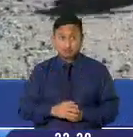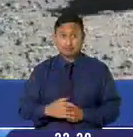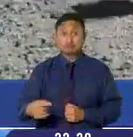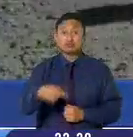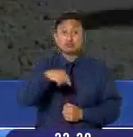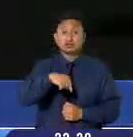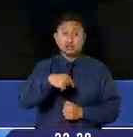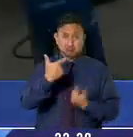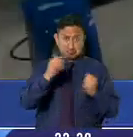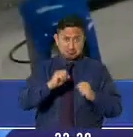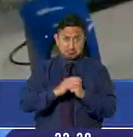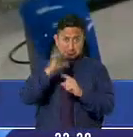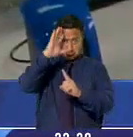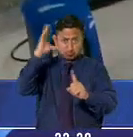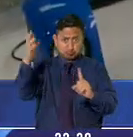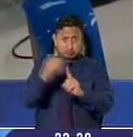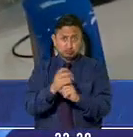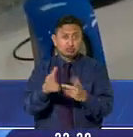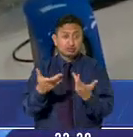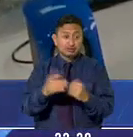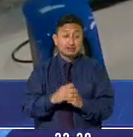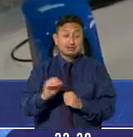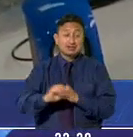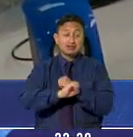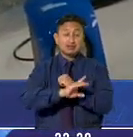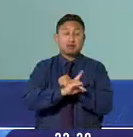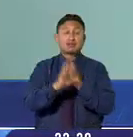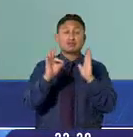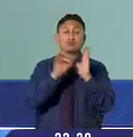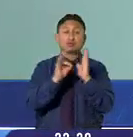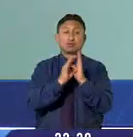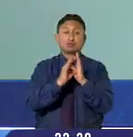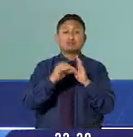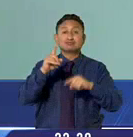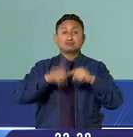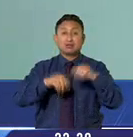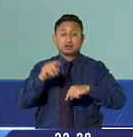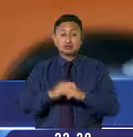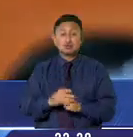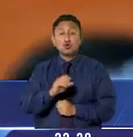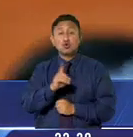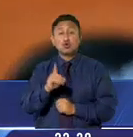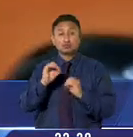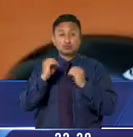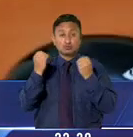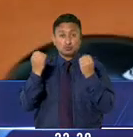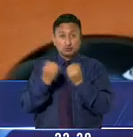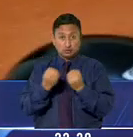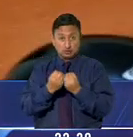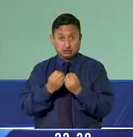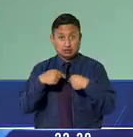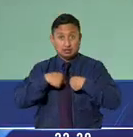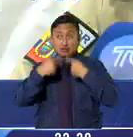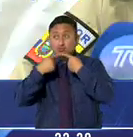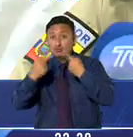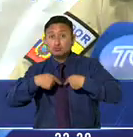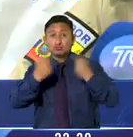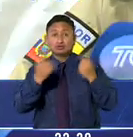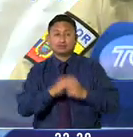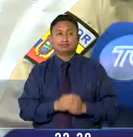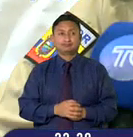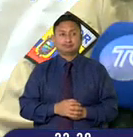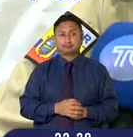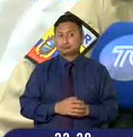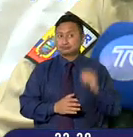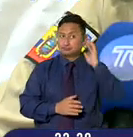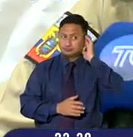sueño americano lo publicaban a través de redes sociales, amistades y personas vinculadas a la presunta red. Que los implicados